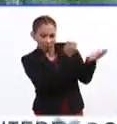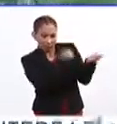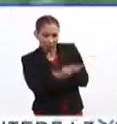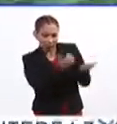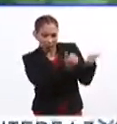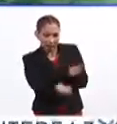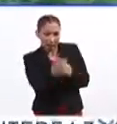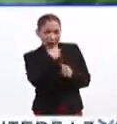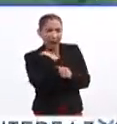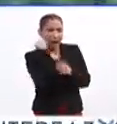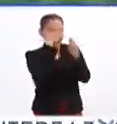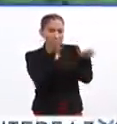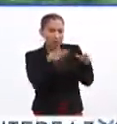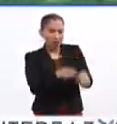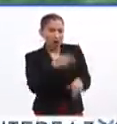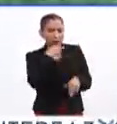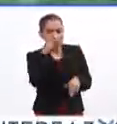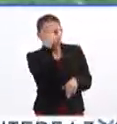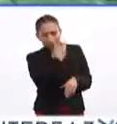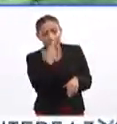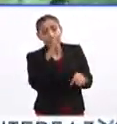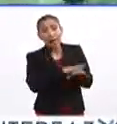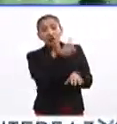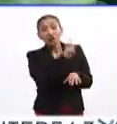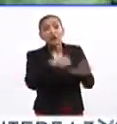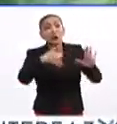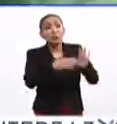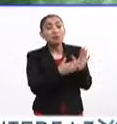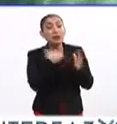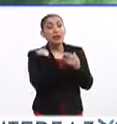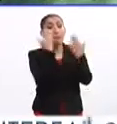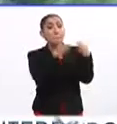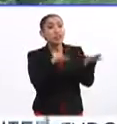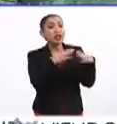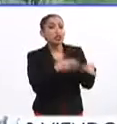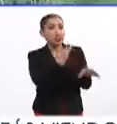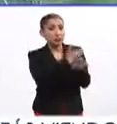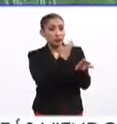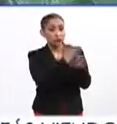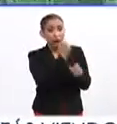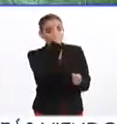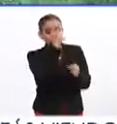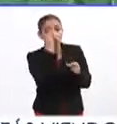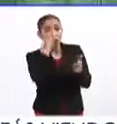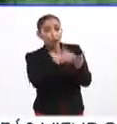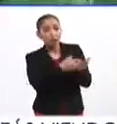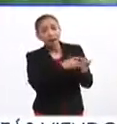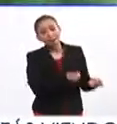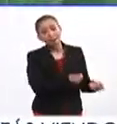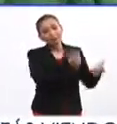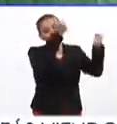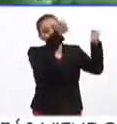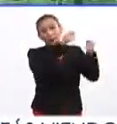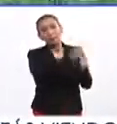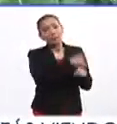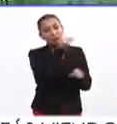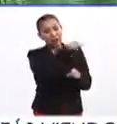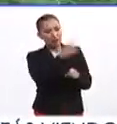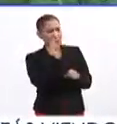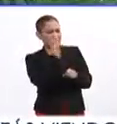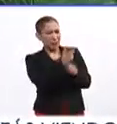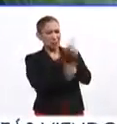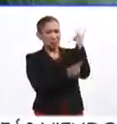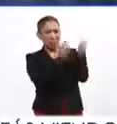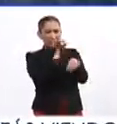país. Hasta ahora han sido revisados más de 200,000 ejemplares. De ellos, 2,000 han sido rechazados debido a rastros